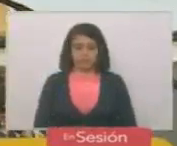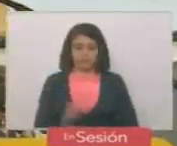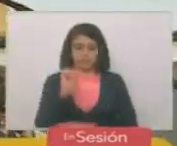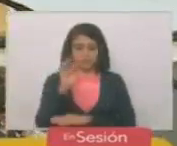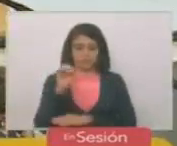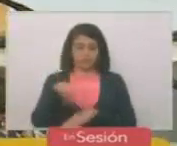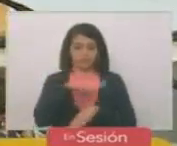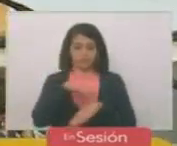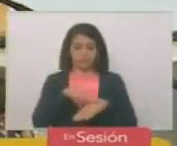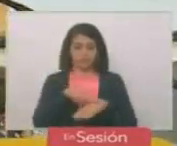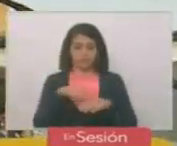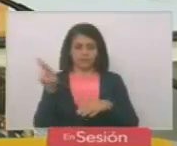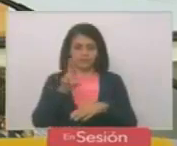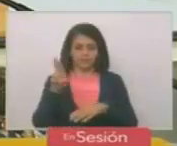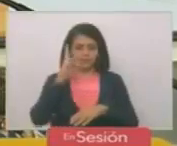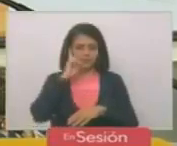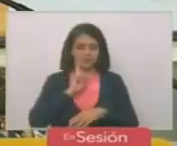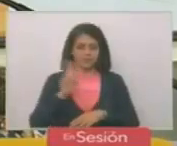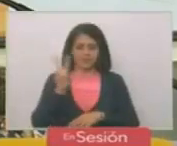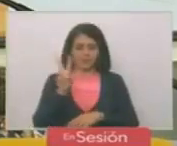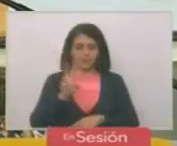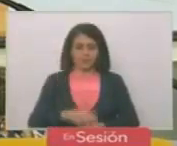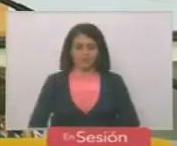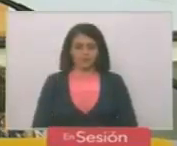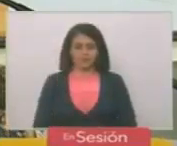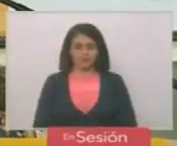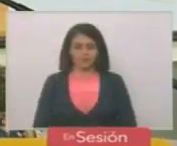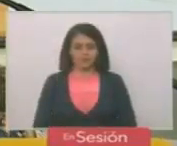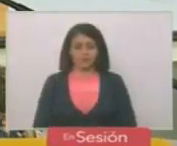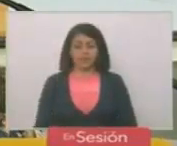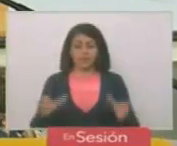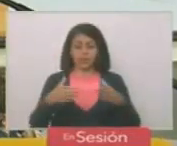Asamblea Nacional de la República Bolivariana de Venezuela.